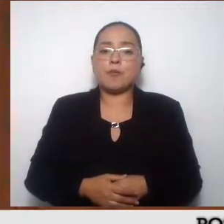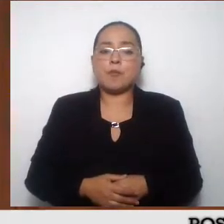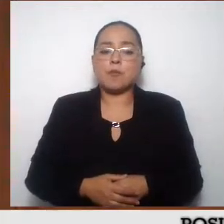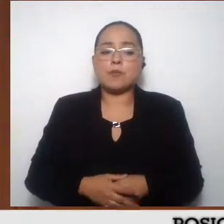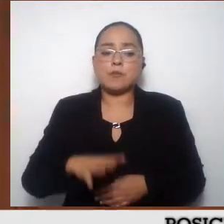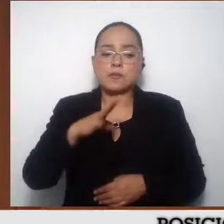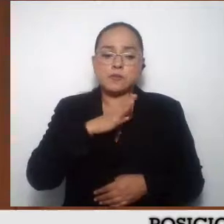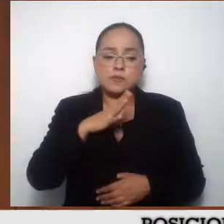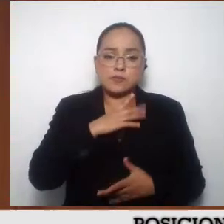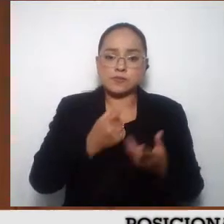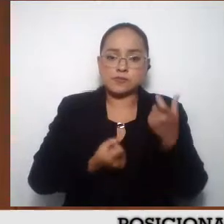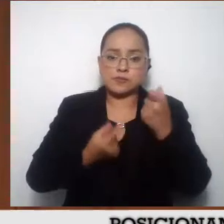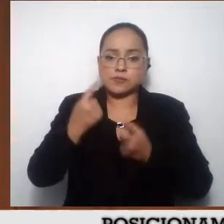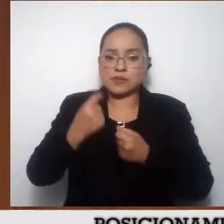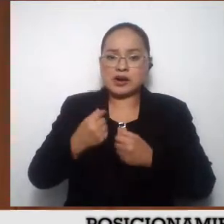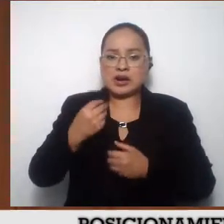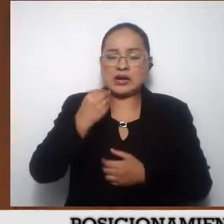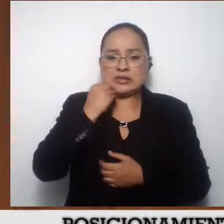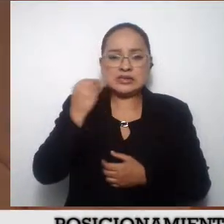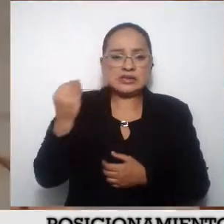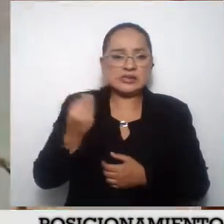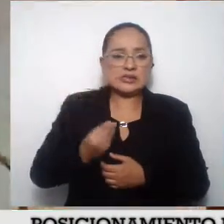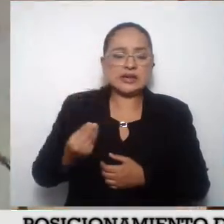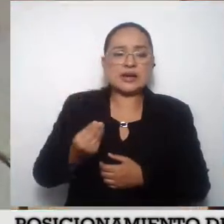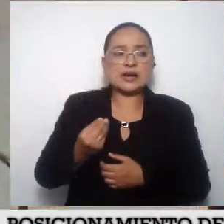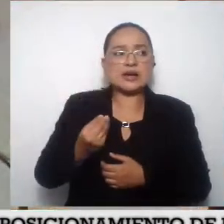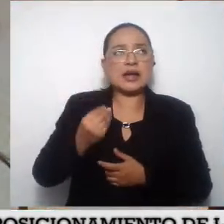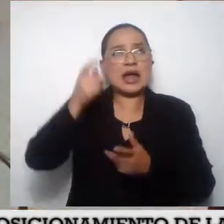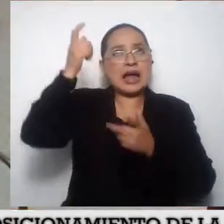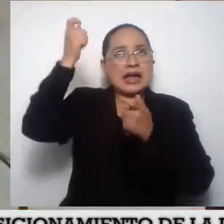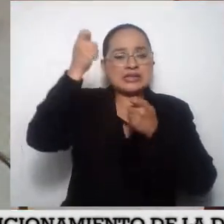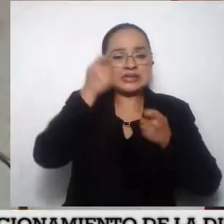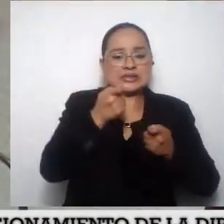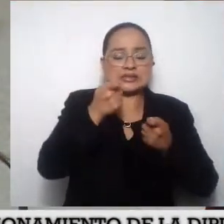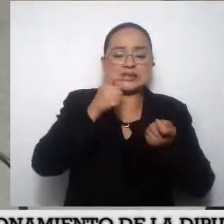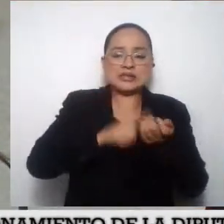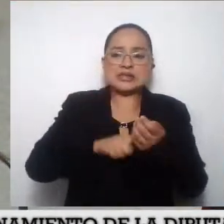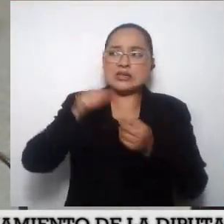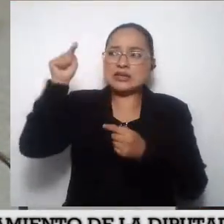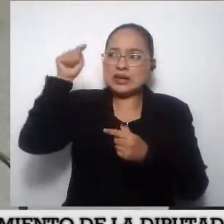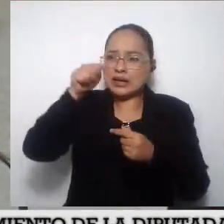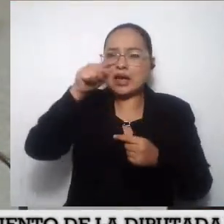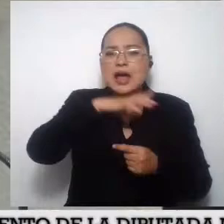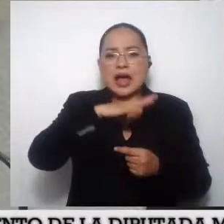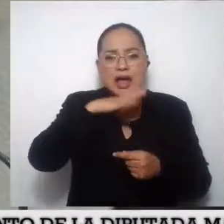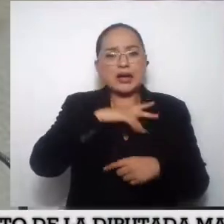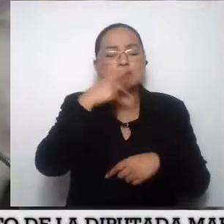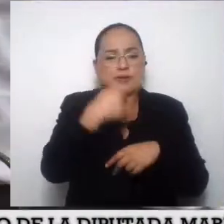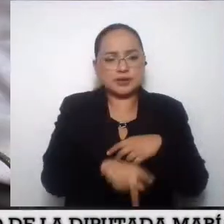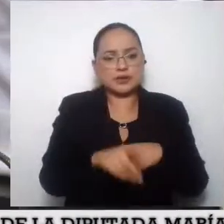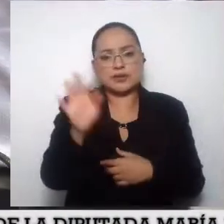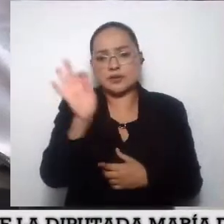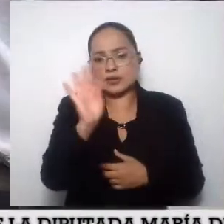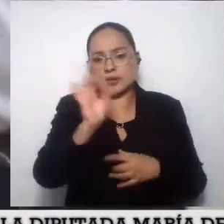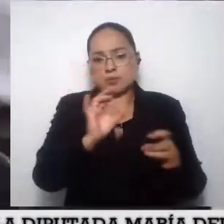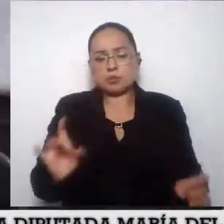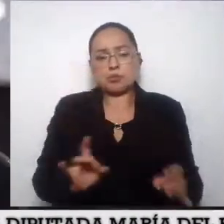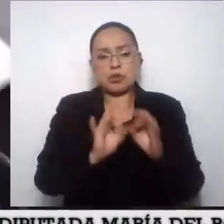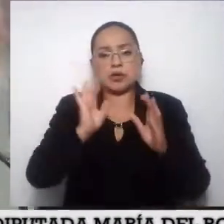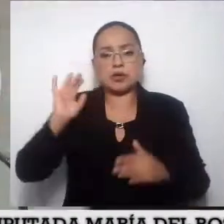fuera del lugar que le pertenece estar y de esta manera lamentablemente puede ocurrir un